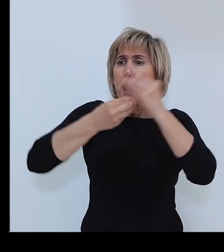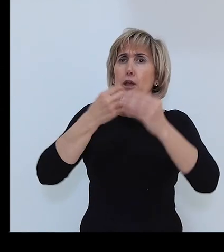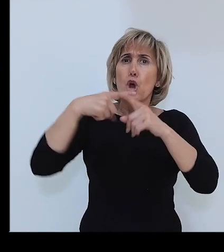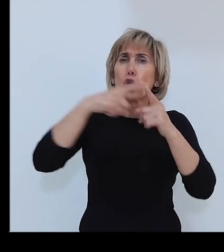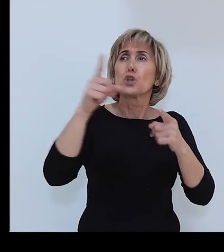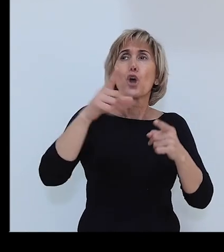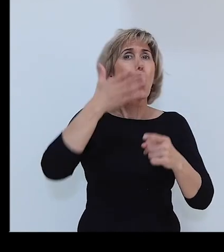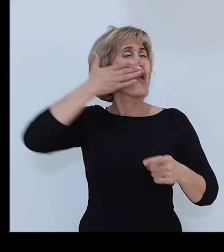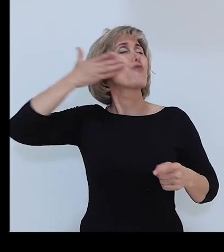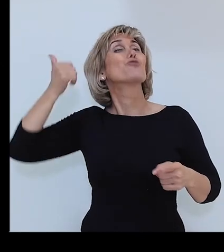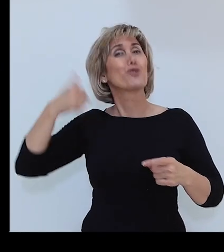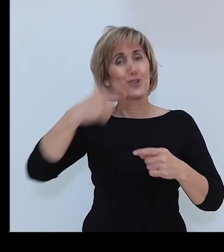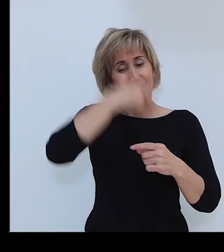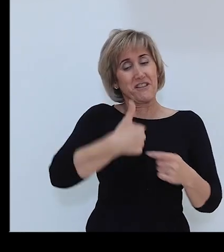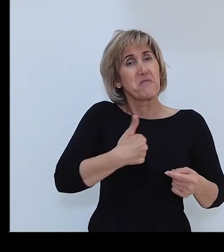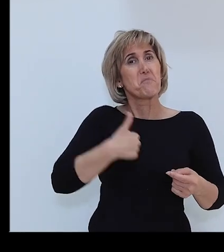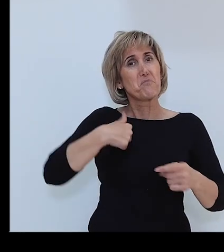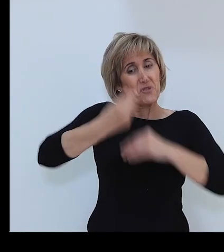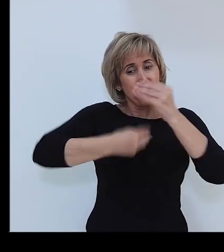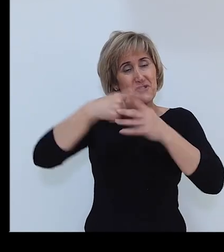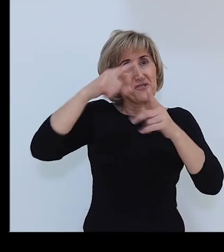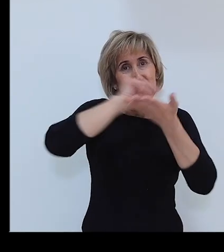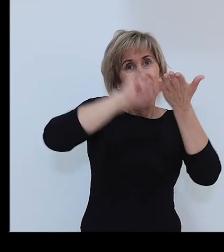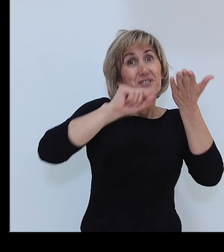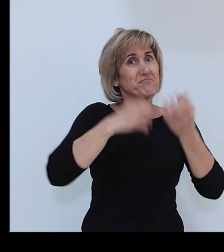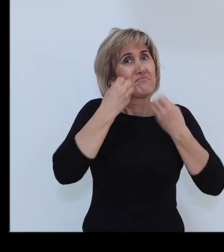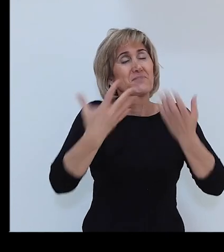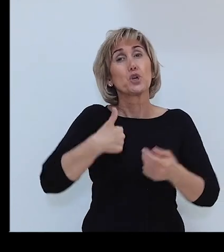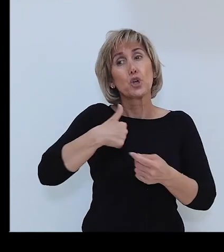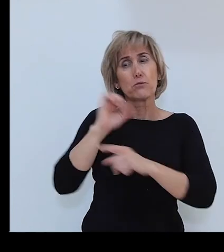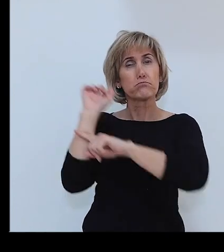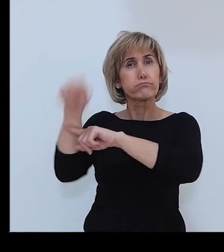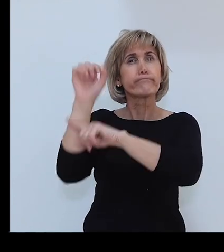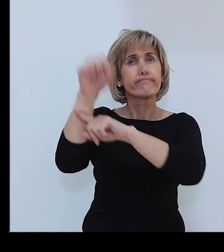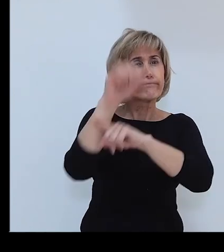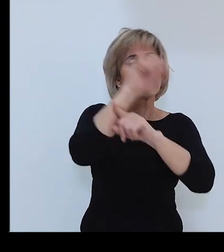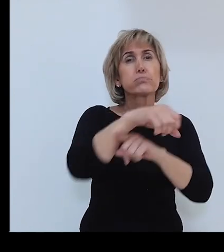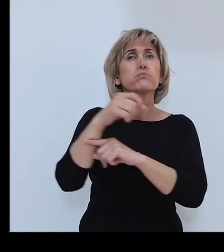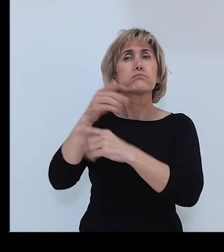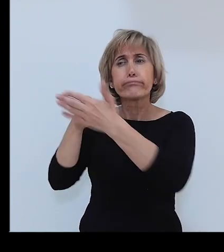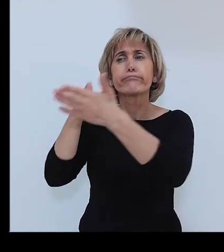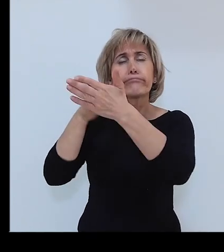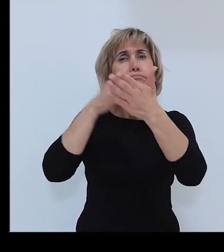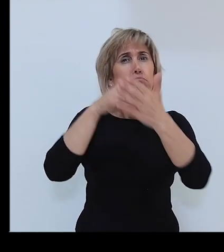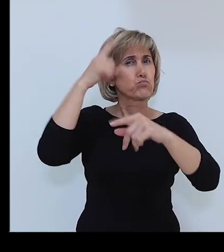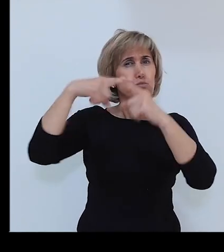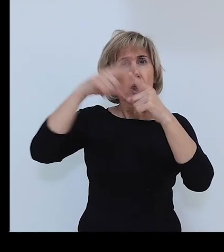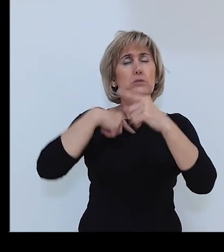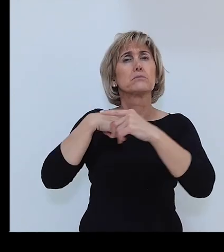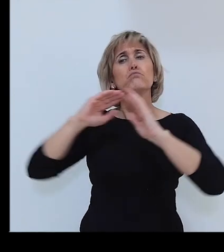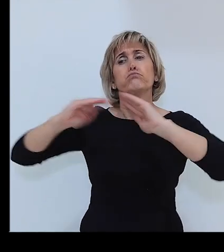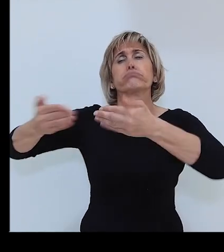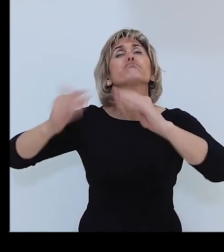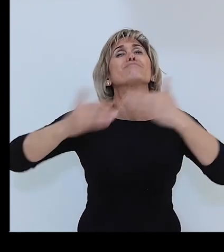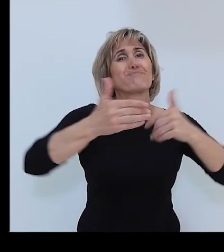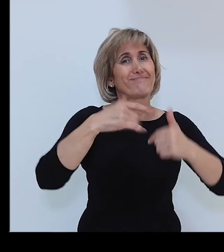me parece como muy estoico, muy una señora que disfrutó, se lo pasó bien y estaba orgullosa de sí misma, ¿no? Porque